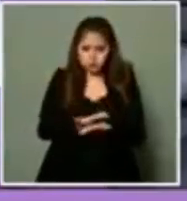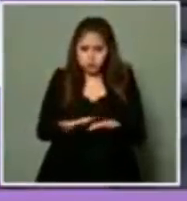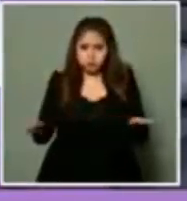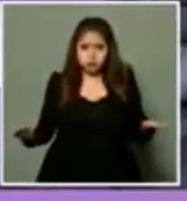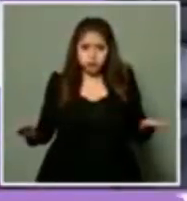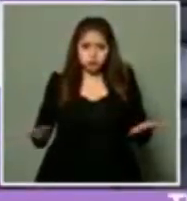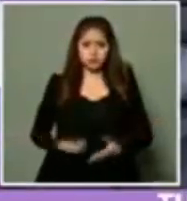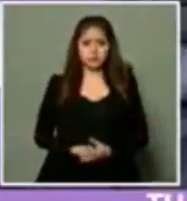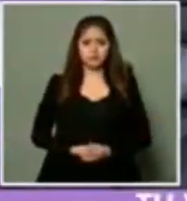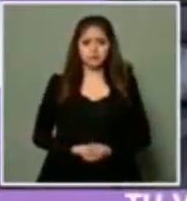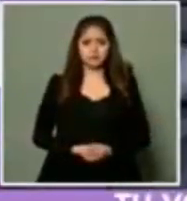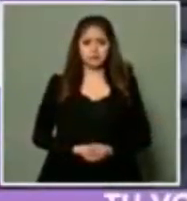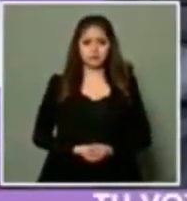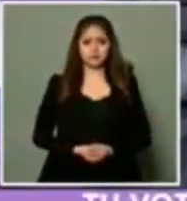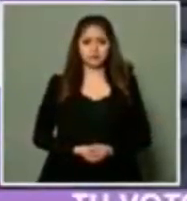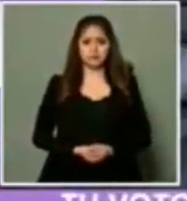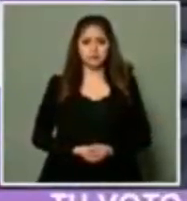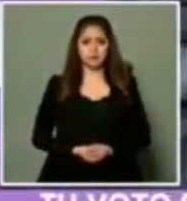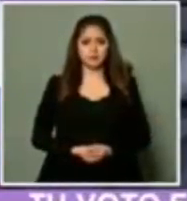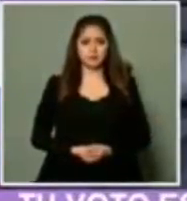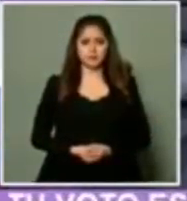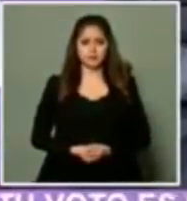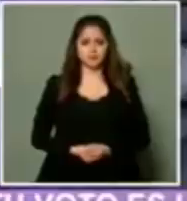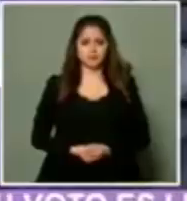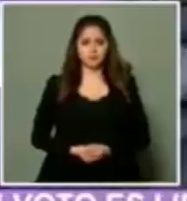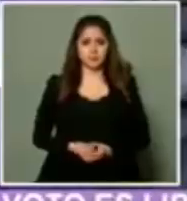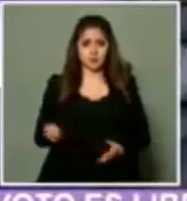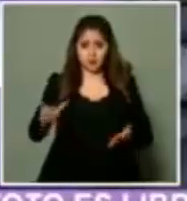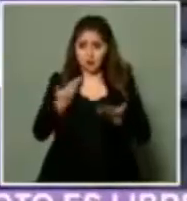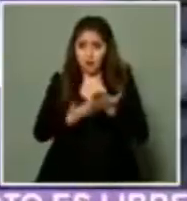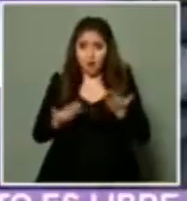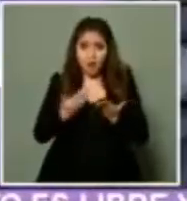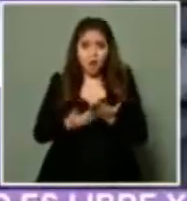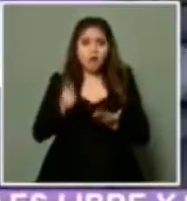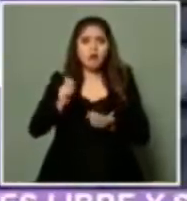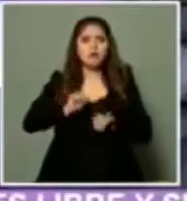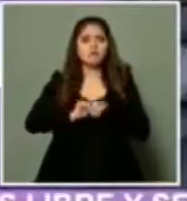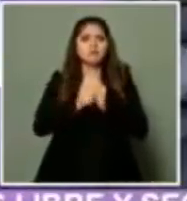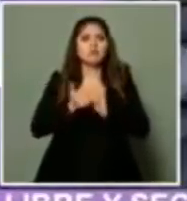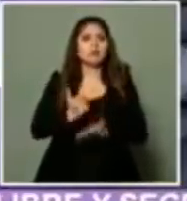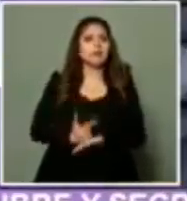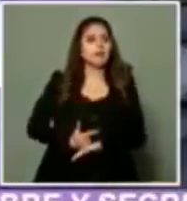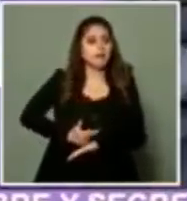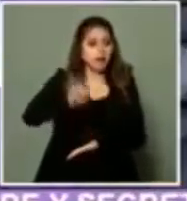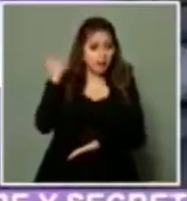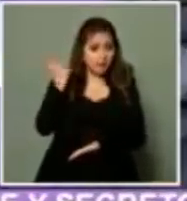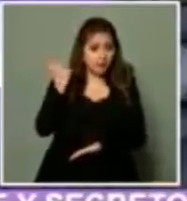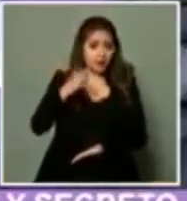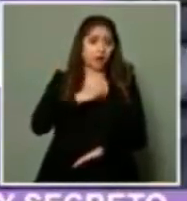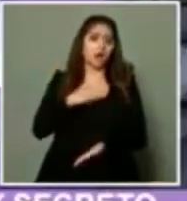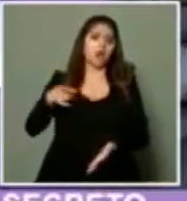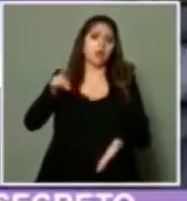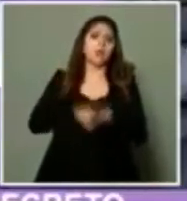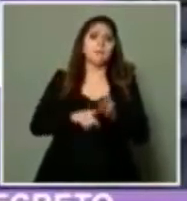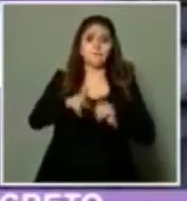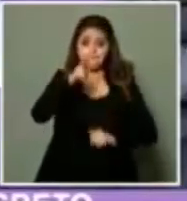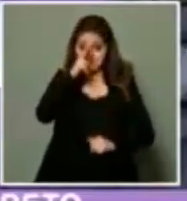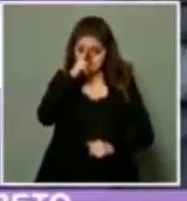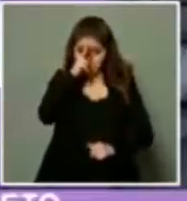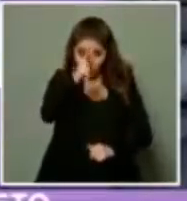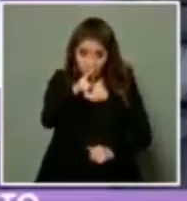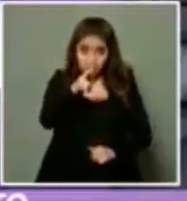campo tiene una situación muy grave. Tenemos violencia, tenemos